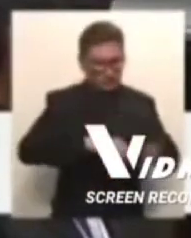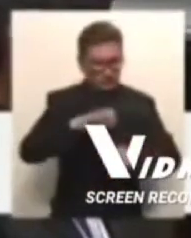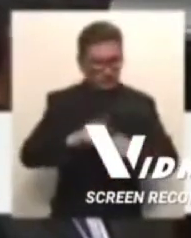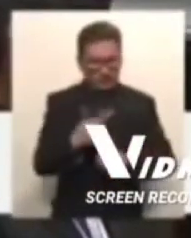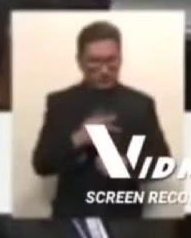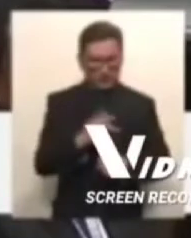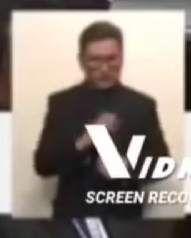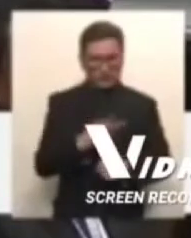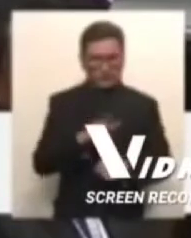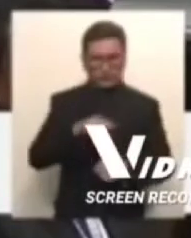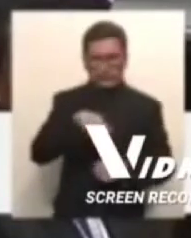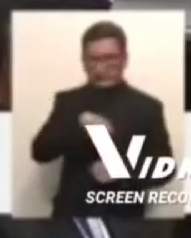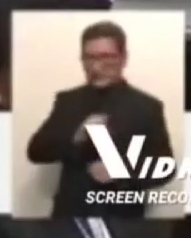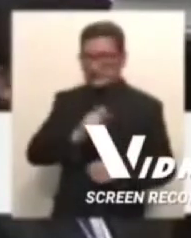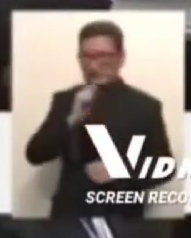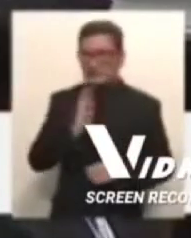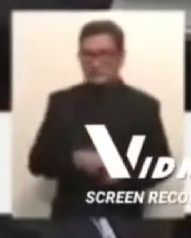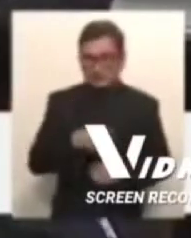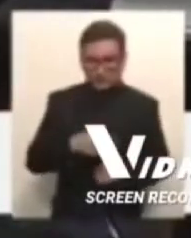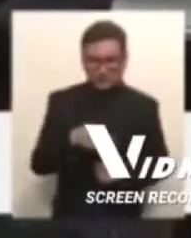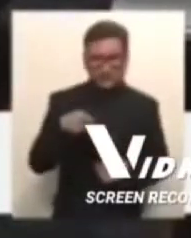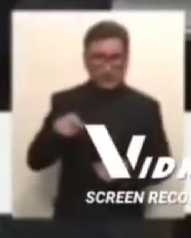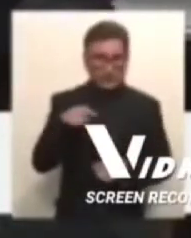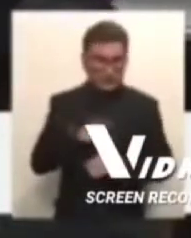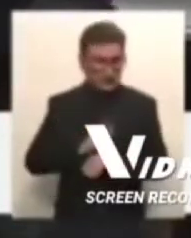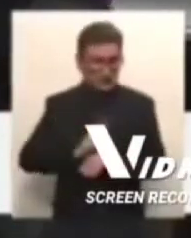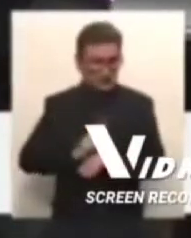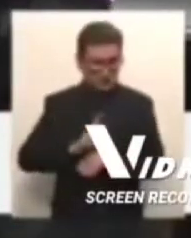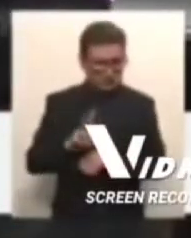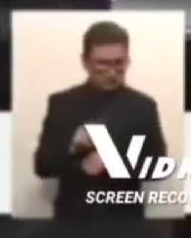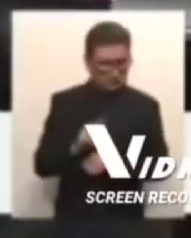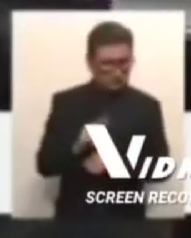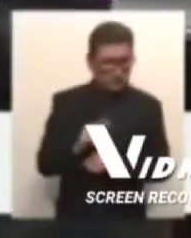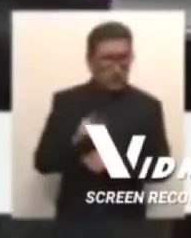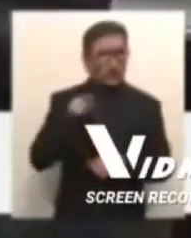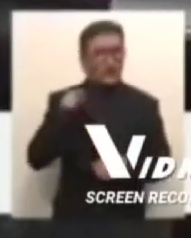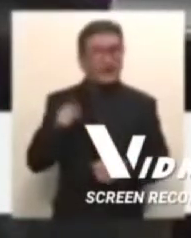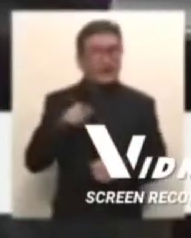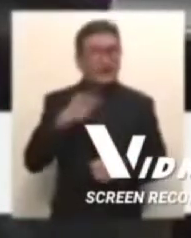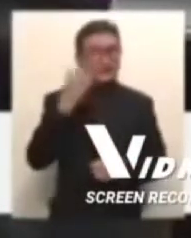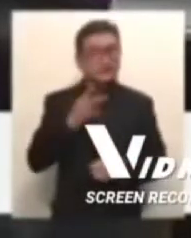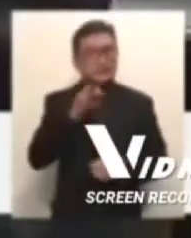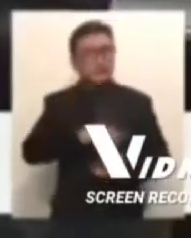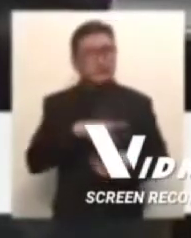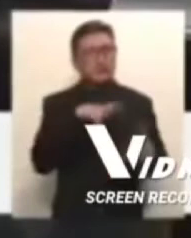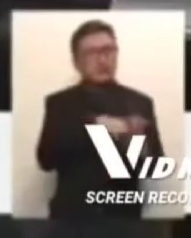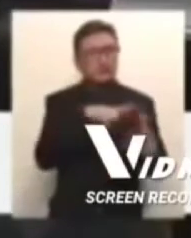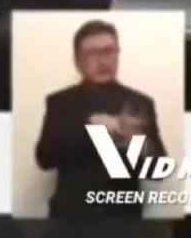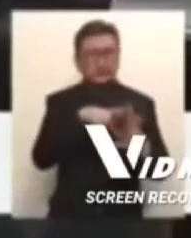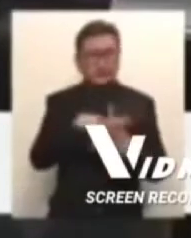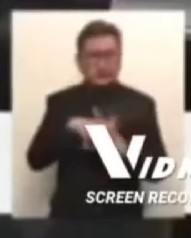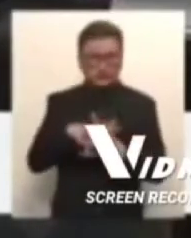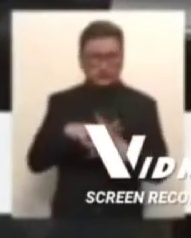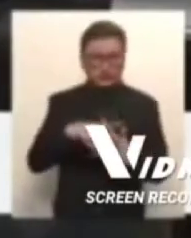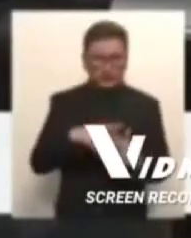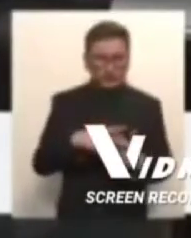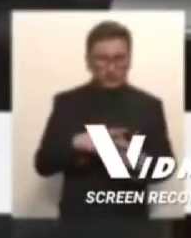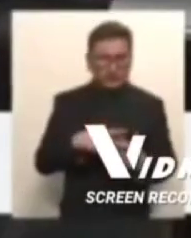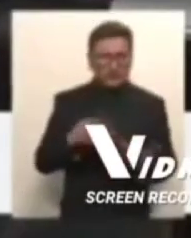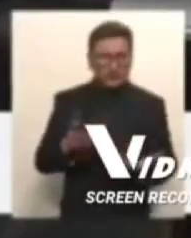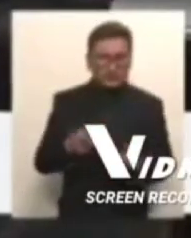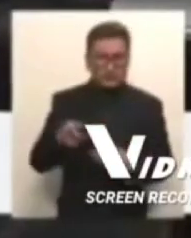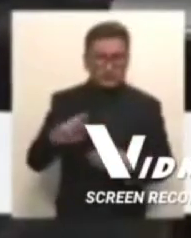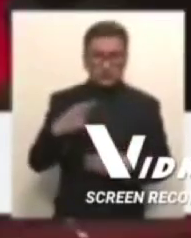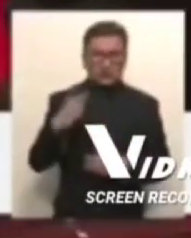se refería a que tuviera otra orientación sexual. Y era una guerra. Y esa guerra... Ya concluya,